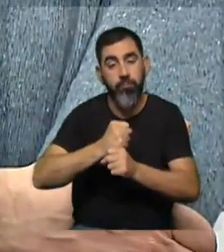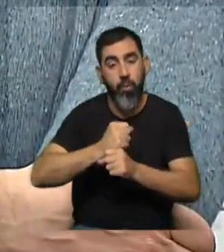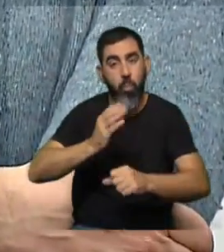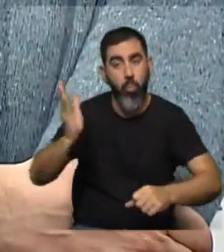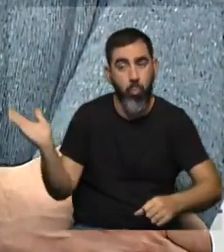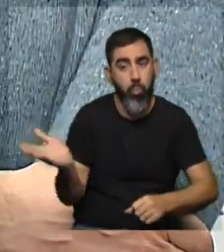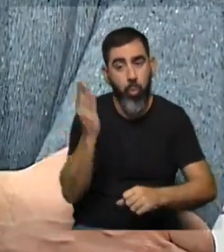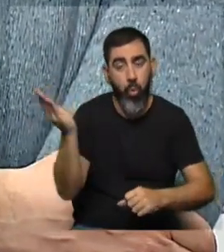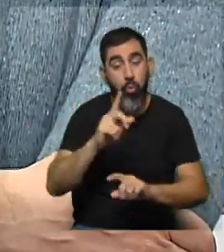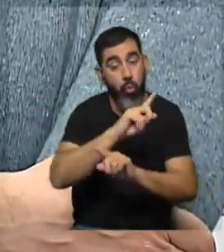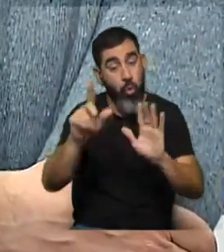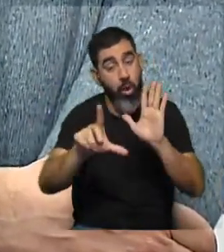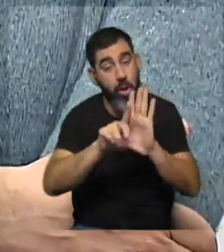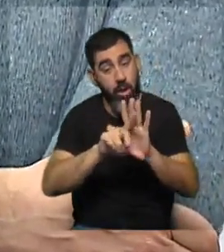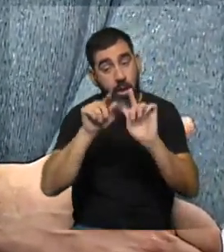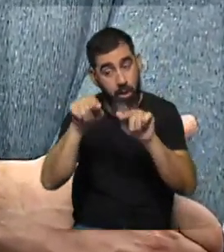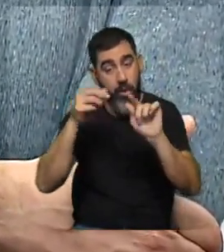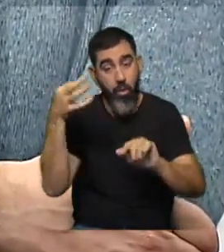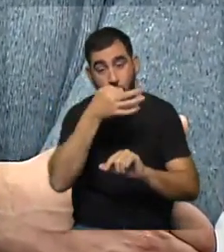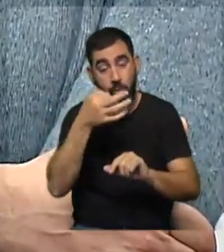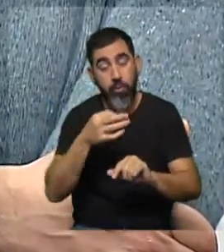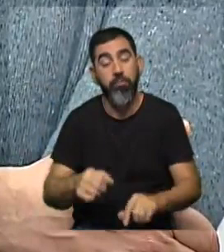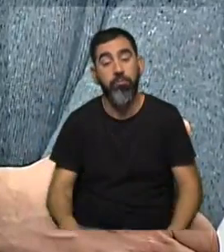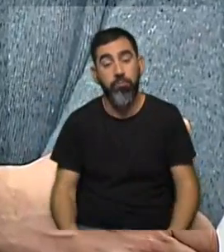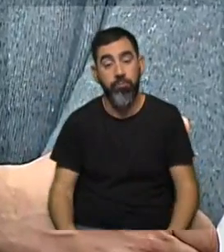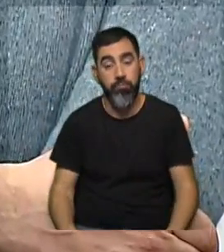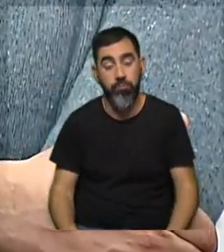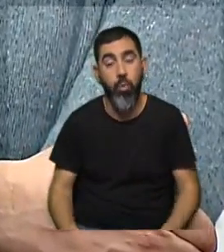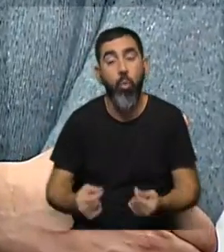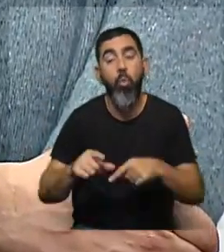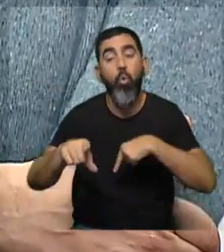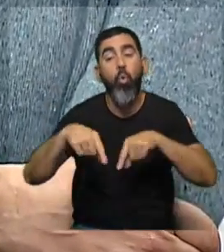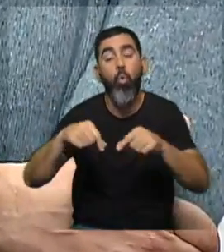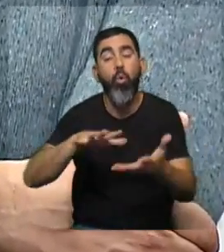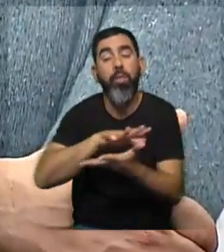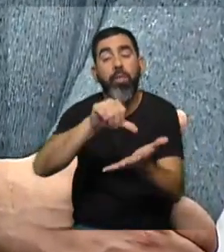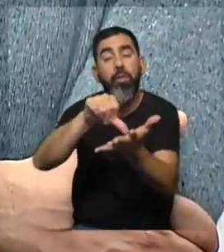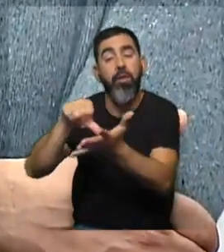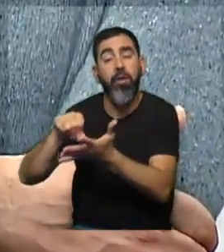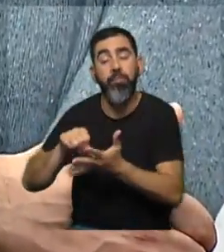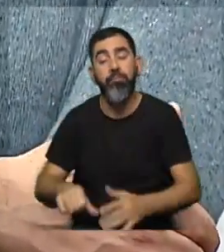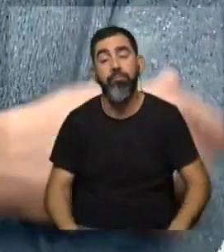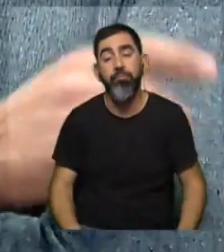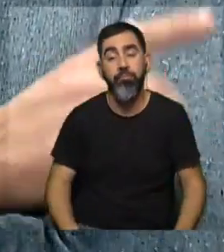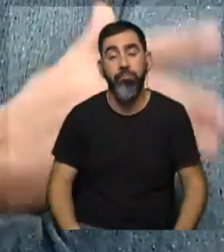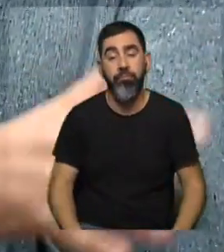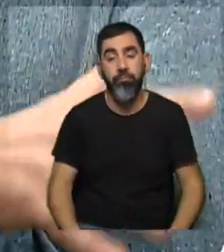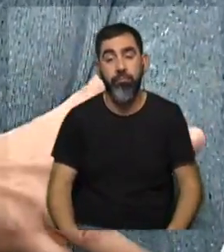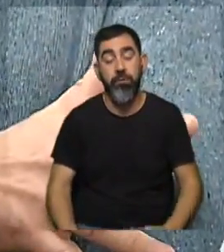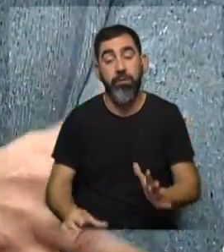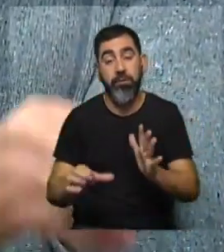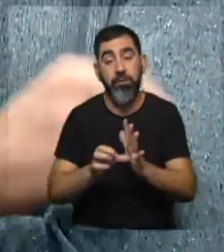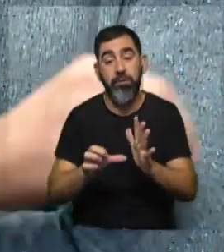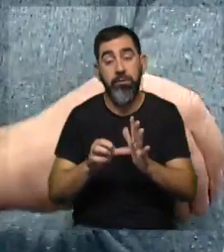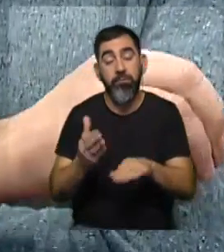producción ilegal de fentanilo Cuál es la coordinación coordinación a nivel regional por este tema a través del observatorio Sí nosotros con el sistema